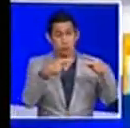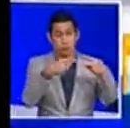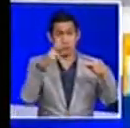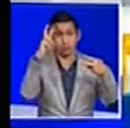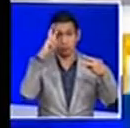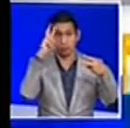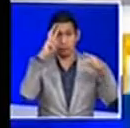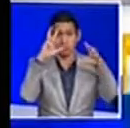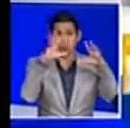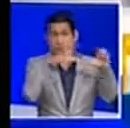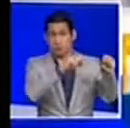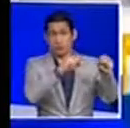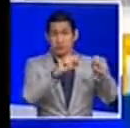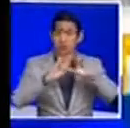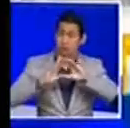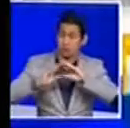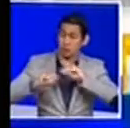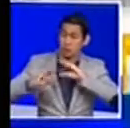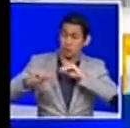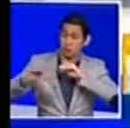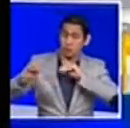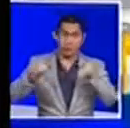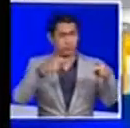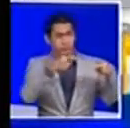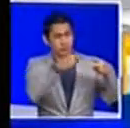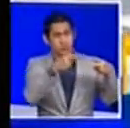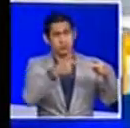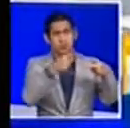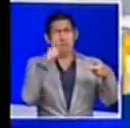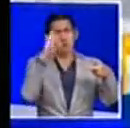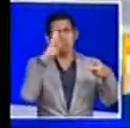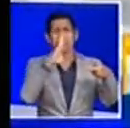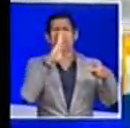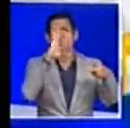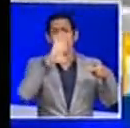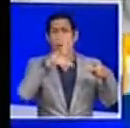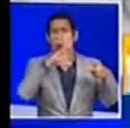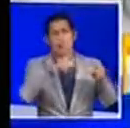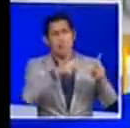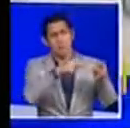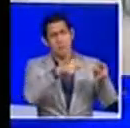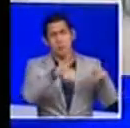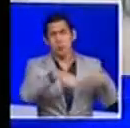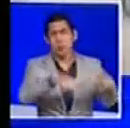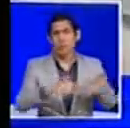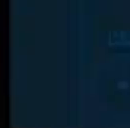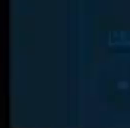Nacional y, según las versiones, serían quienes roban en esa zona del norte de la urbe.